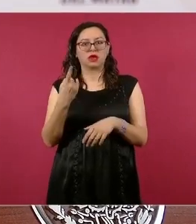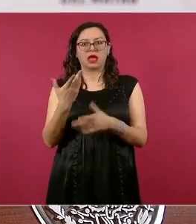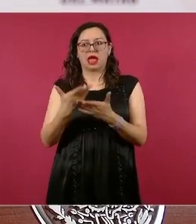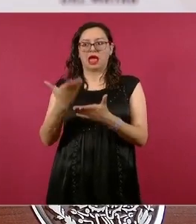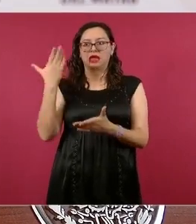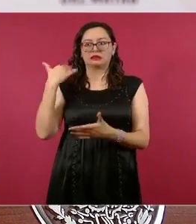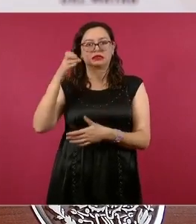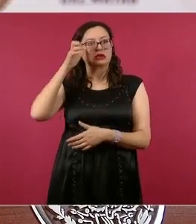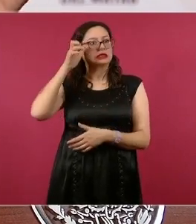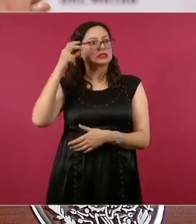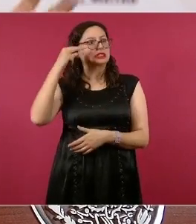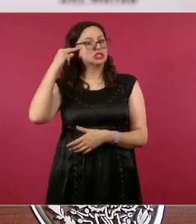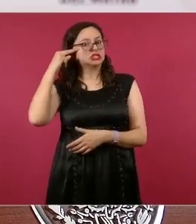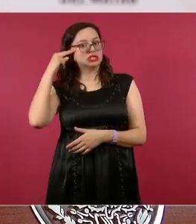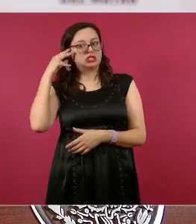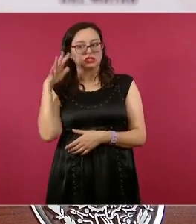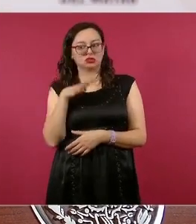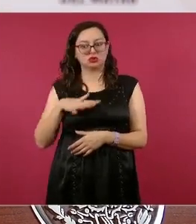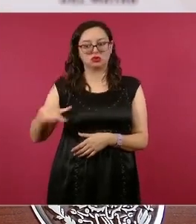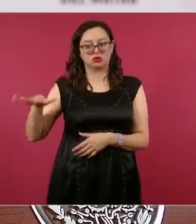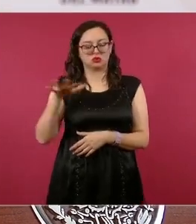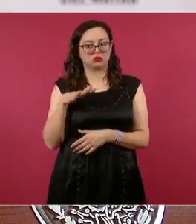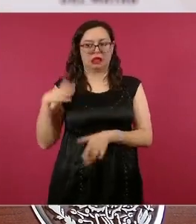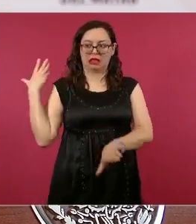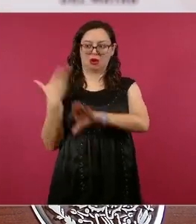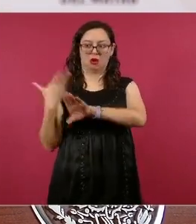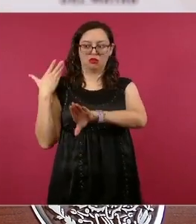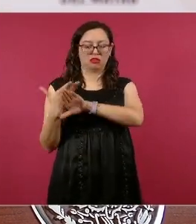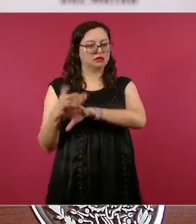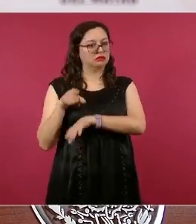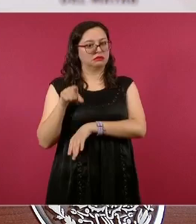Es que Tayoltita es un pueblo minero